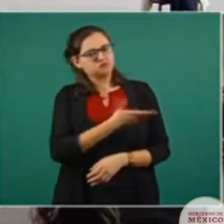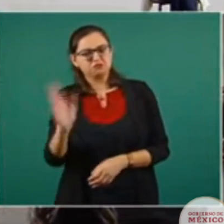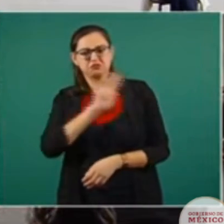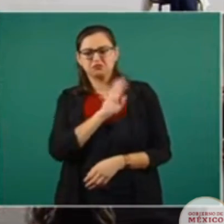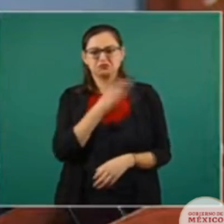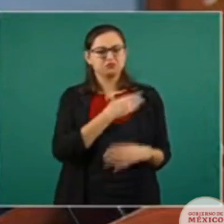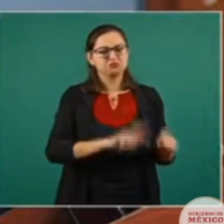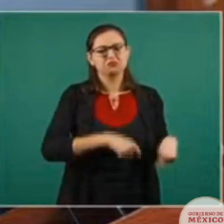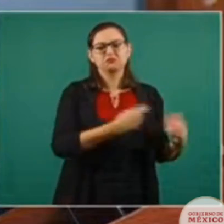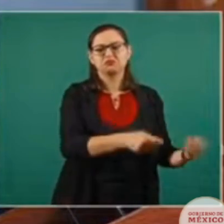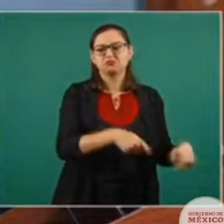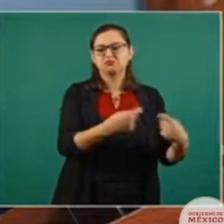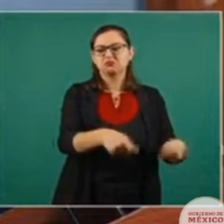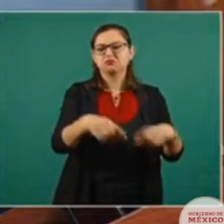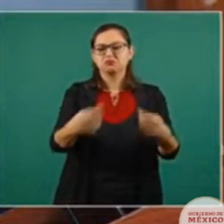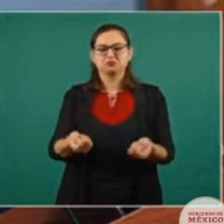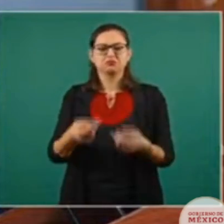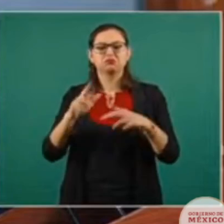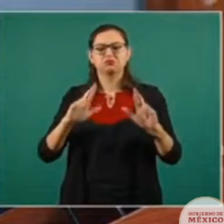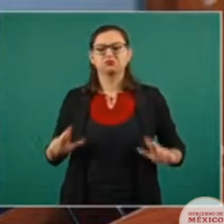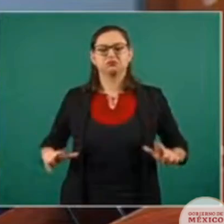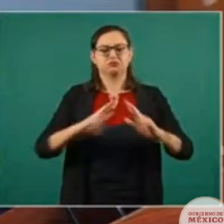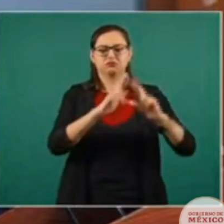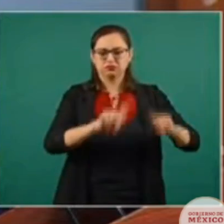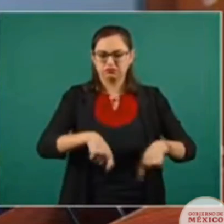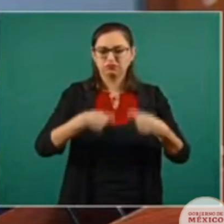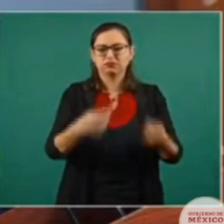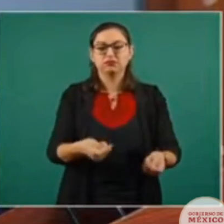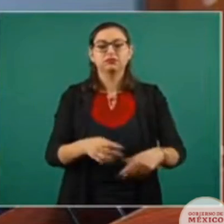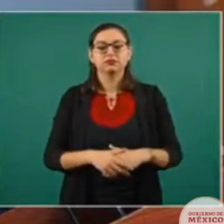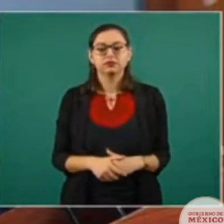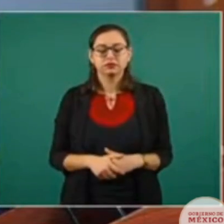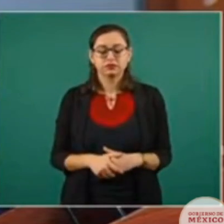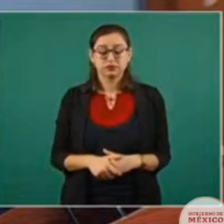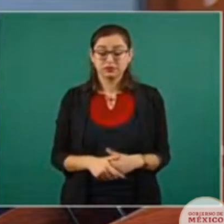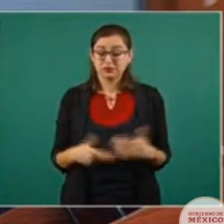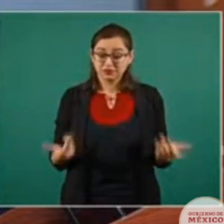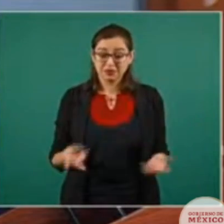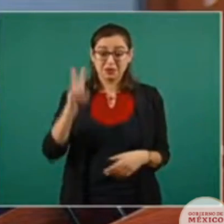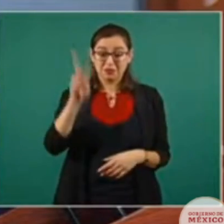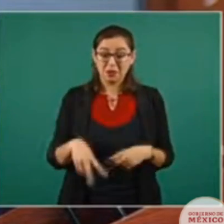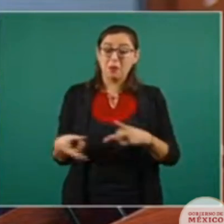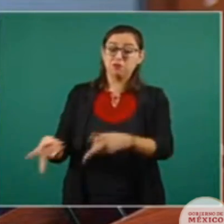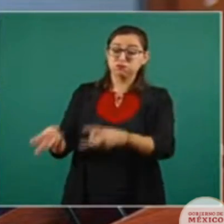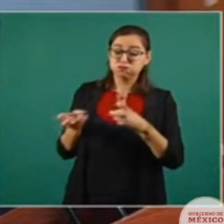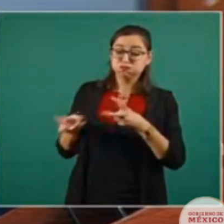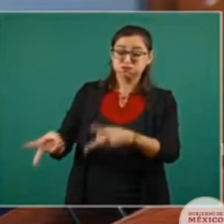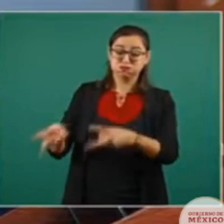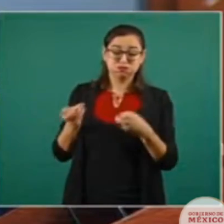colonizadores y a órdenes religiosas. Se realizó un sostenido saqueo de las riquezas